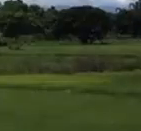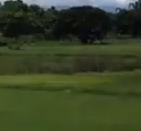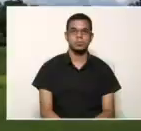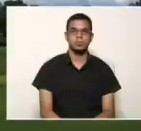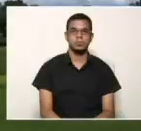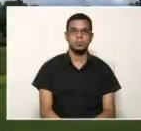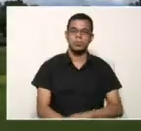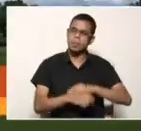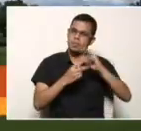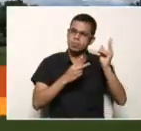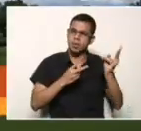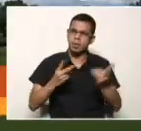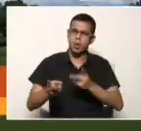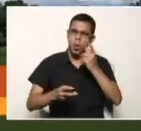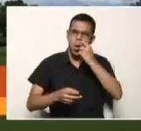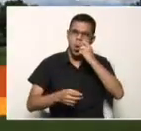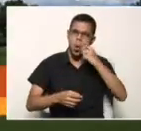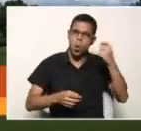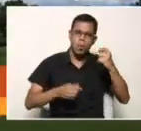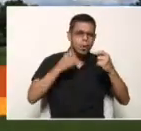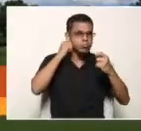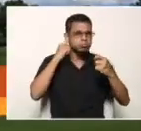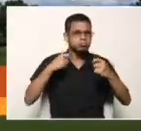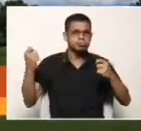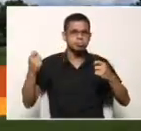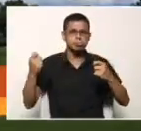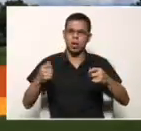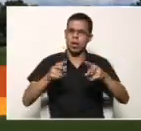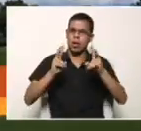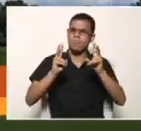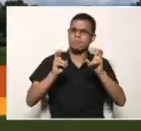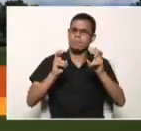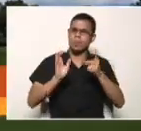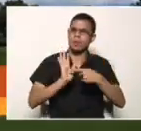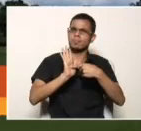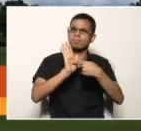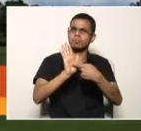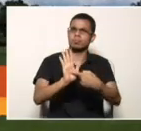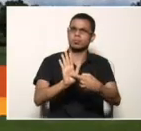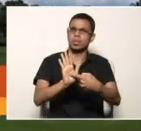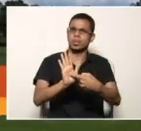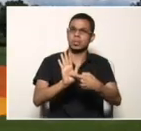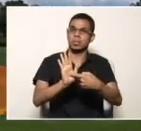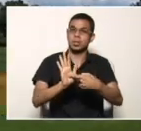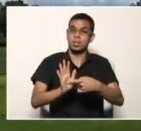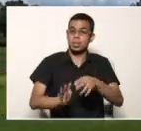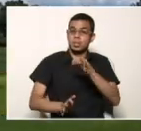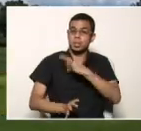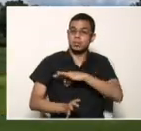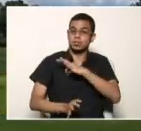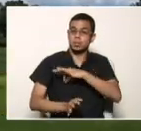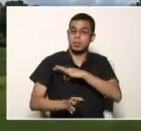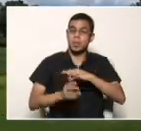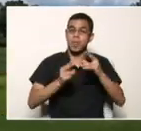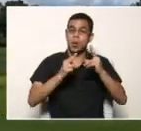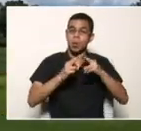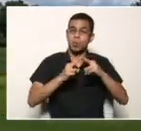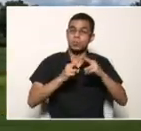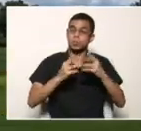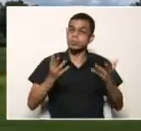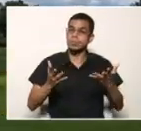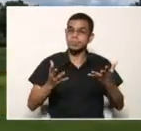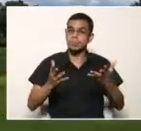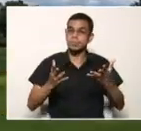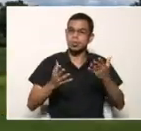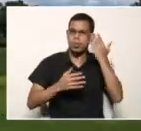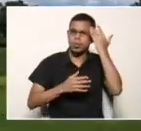Bienvenidos chicos y chicas una vez más a esta nueva entrega de producción y soberanía, pues para el día de hoy veremos un tema de interés para todos,